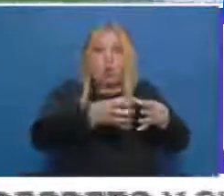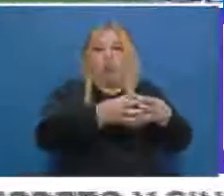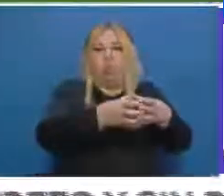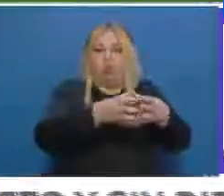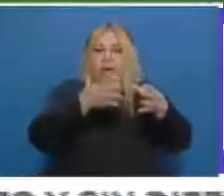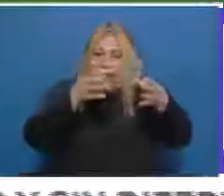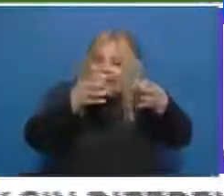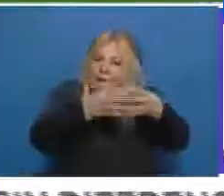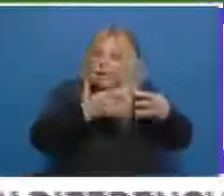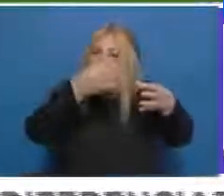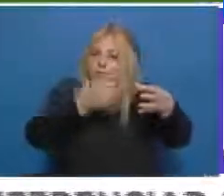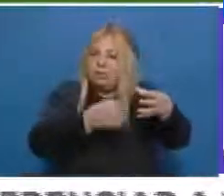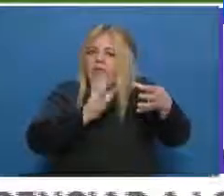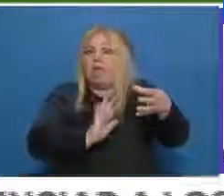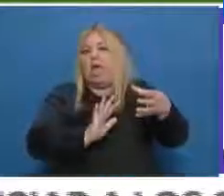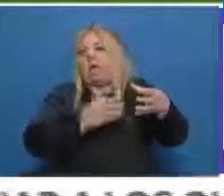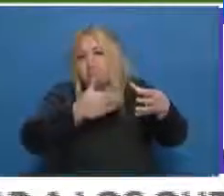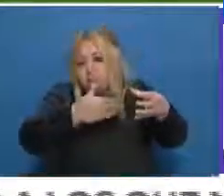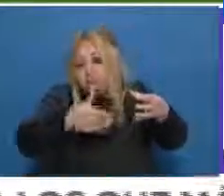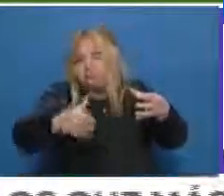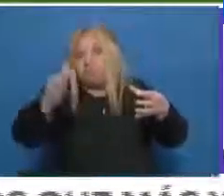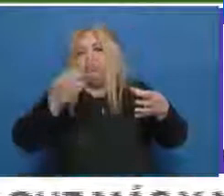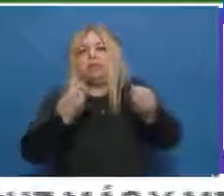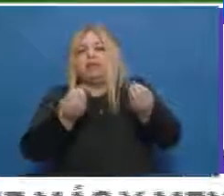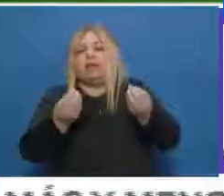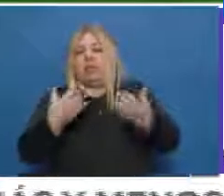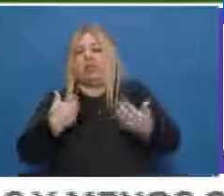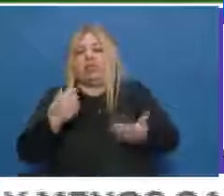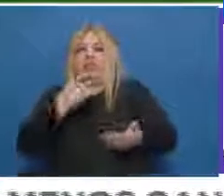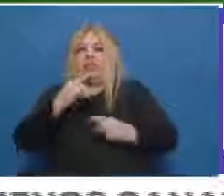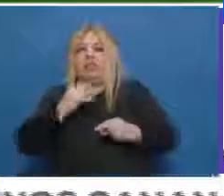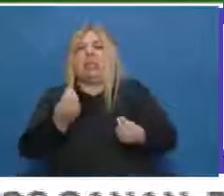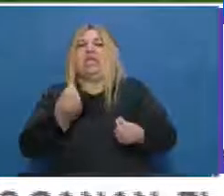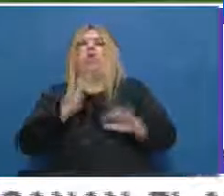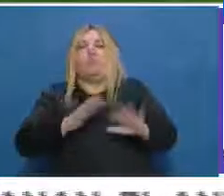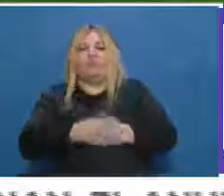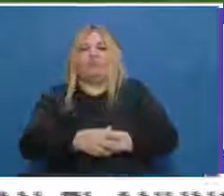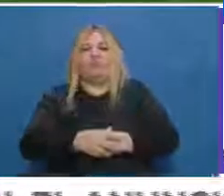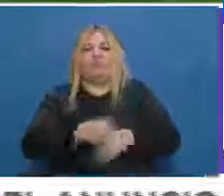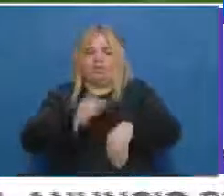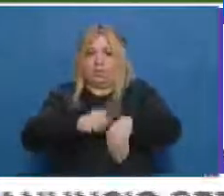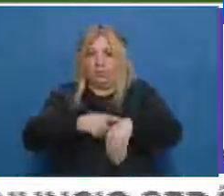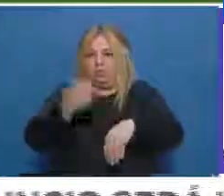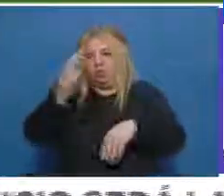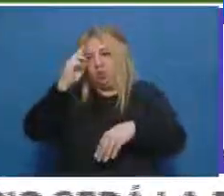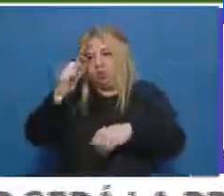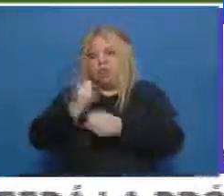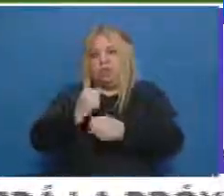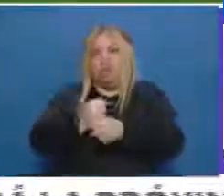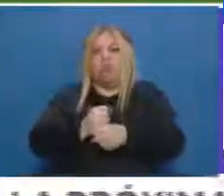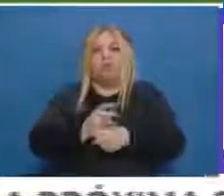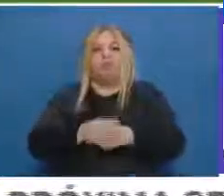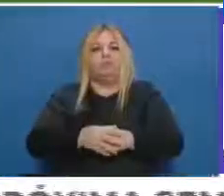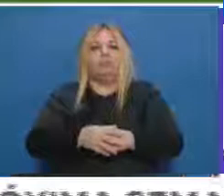ahí tener en cuenta para qué vamos a estar. Bueno, la última, para no quitarte más tiempo, sé que hay trabajo, hay un Zoom ahora de por